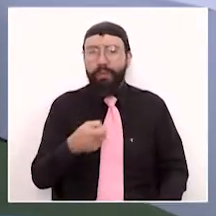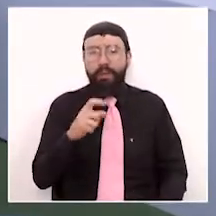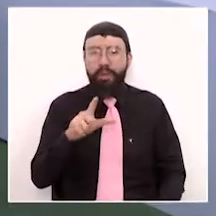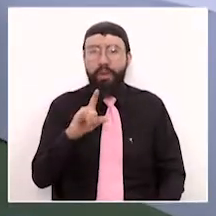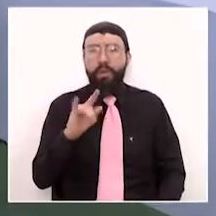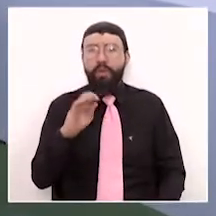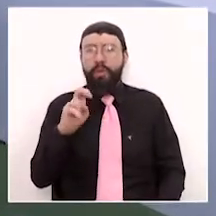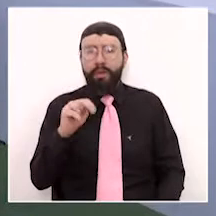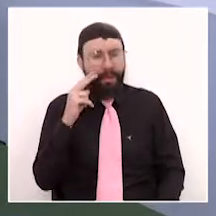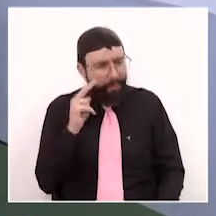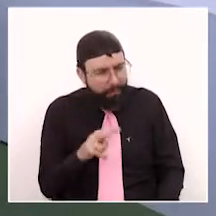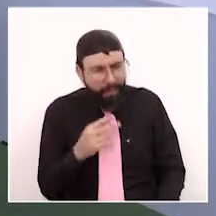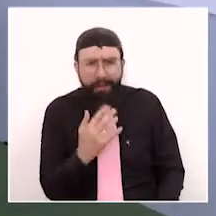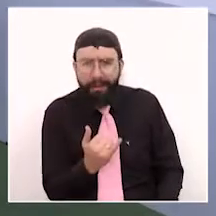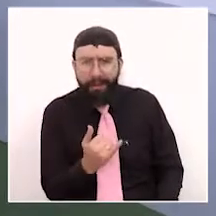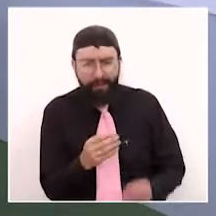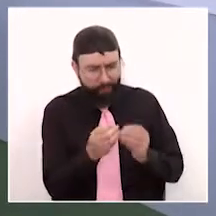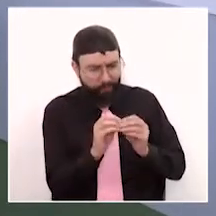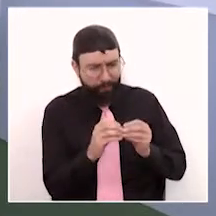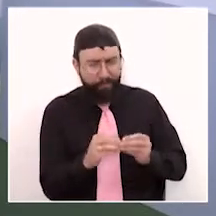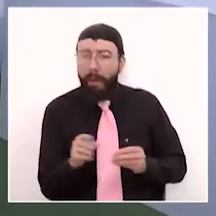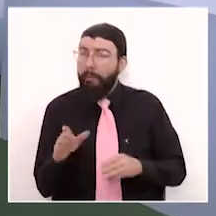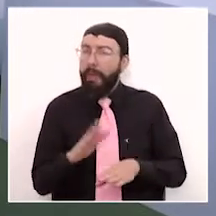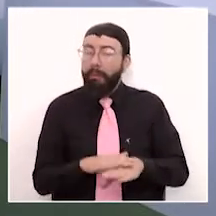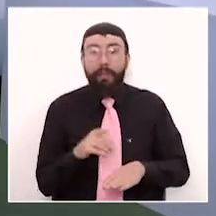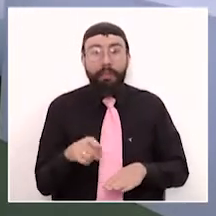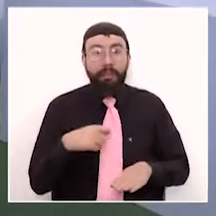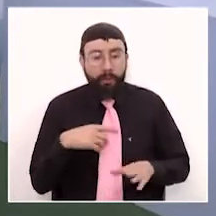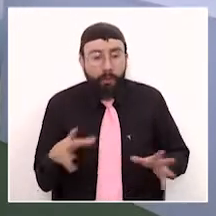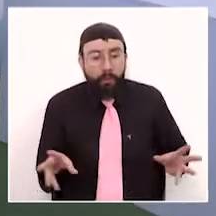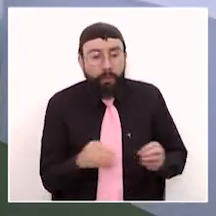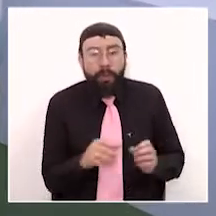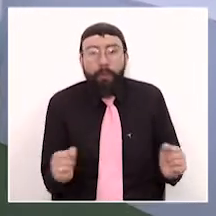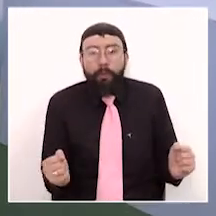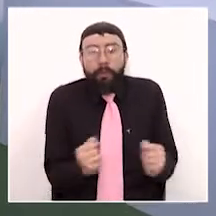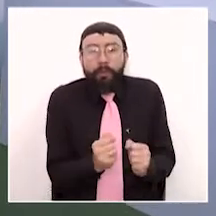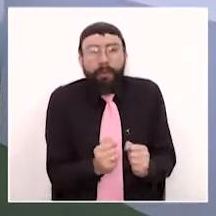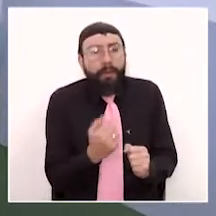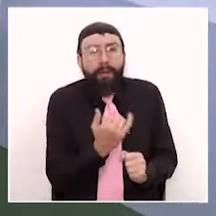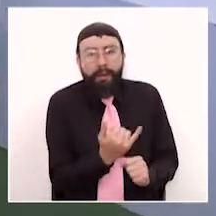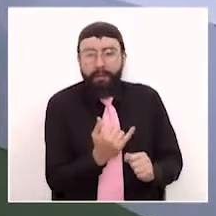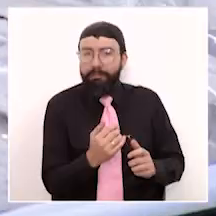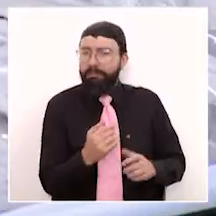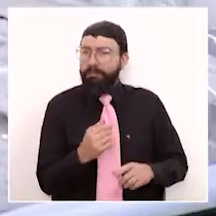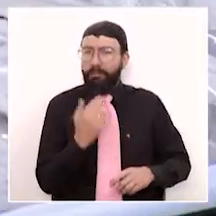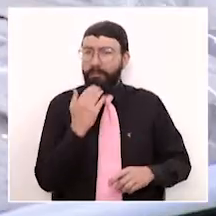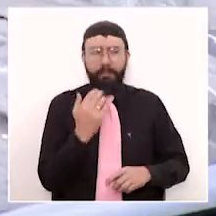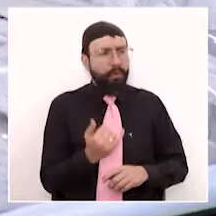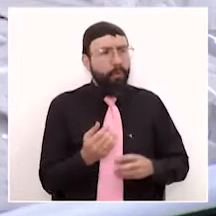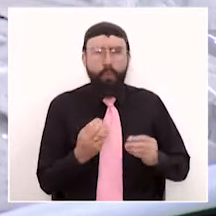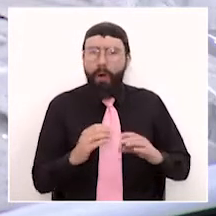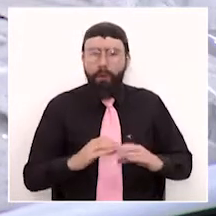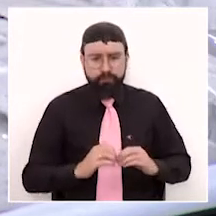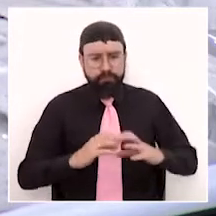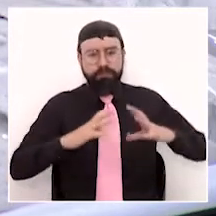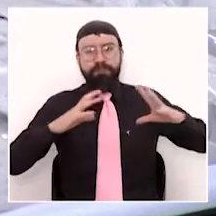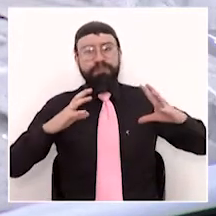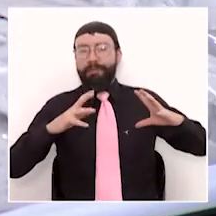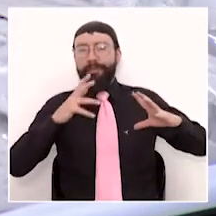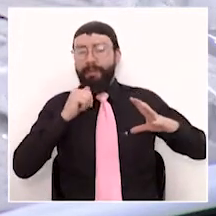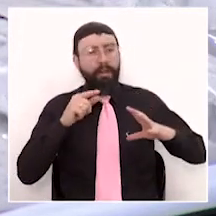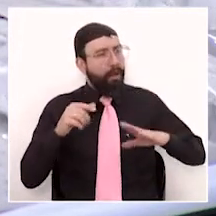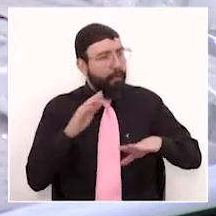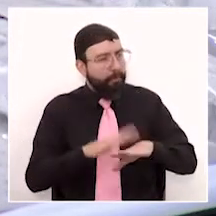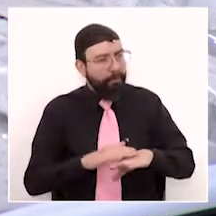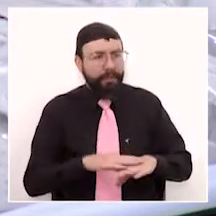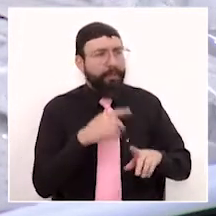que le da esa estructura que permite que él capture aire y pues que se esponje un poco, porque tampoco es un pan muy esponjado? Lo que permite pues son